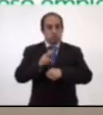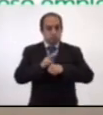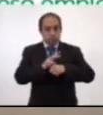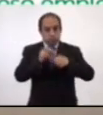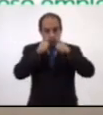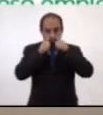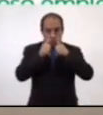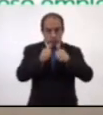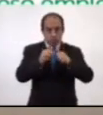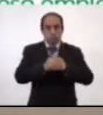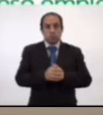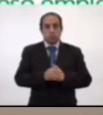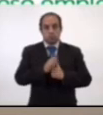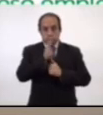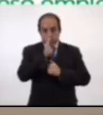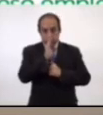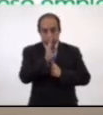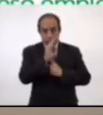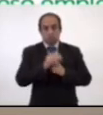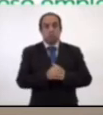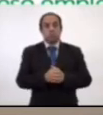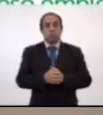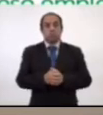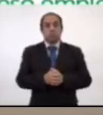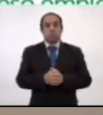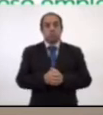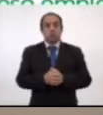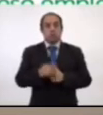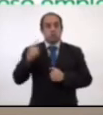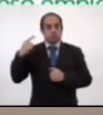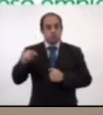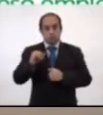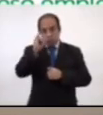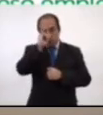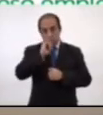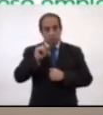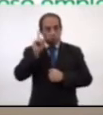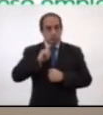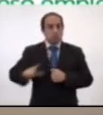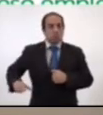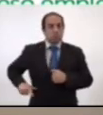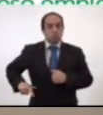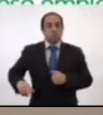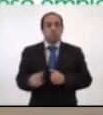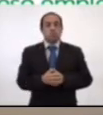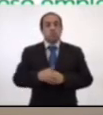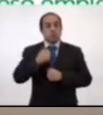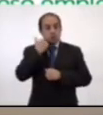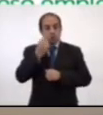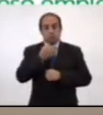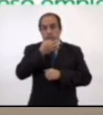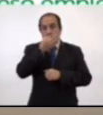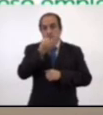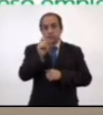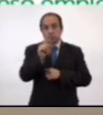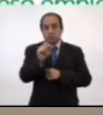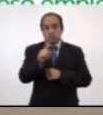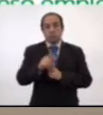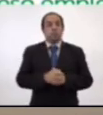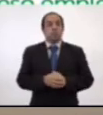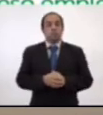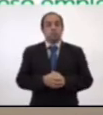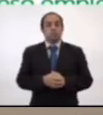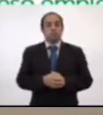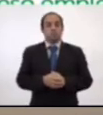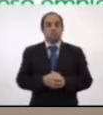y atención personalizado, tal cual nos ha instruido la jefa de gobierno. Queremos informarles también que para efectos